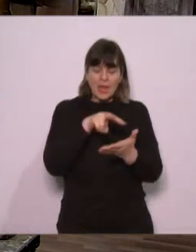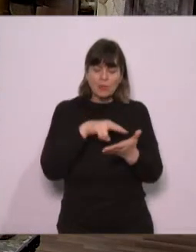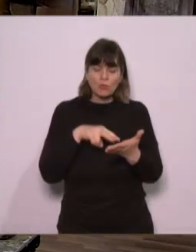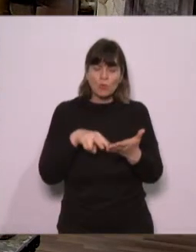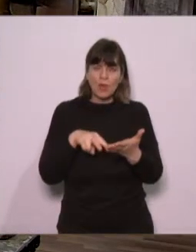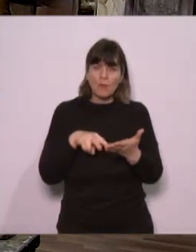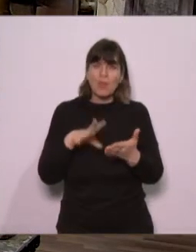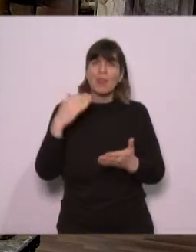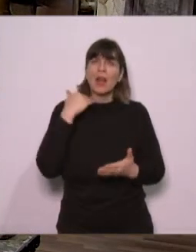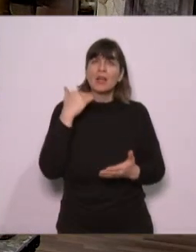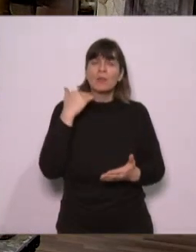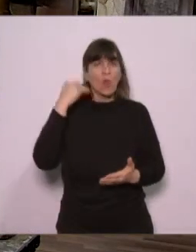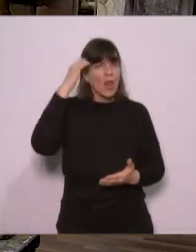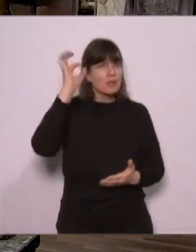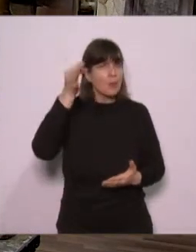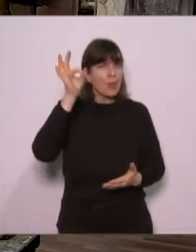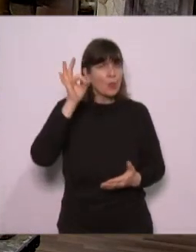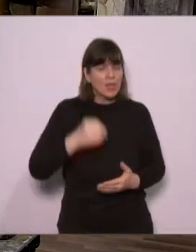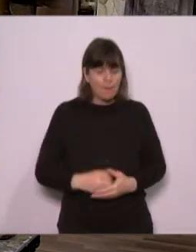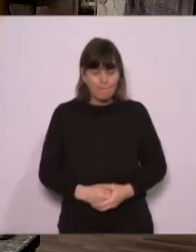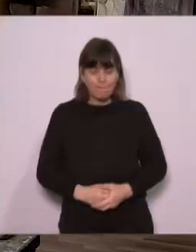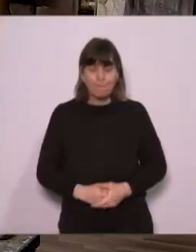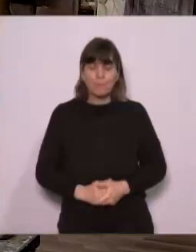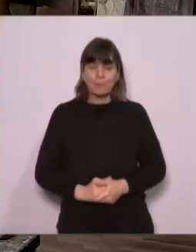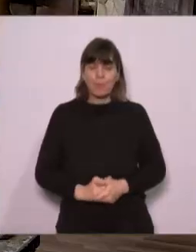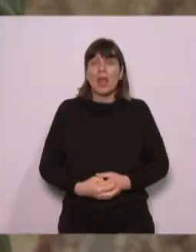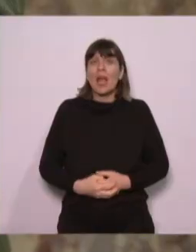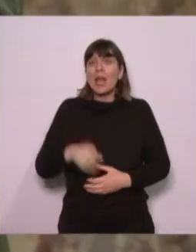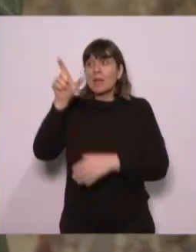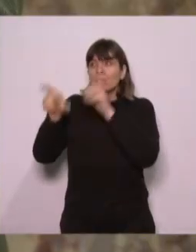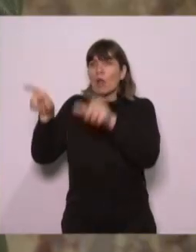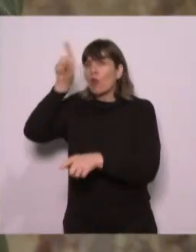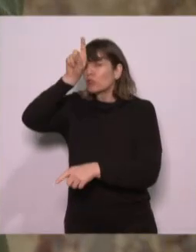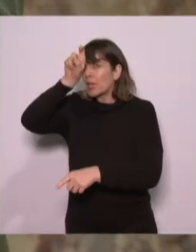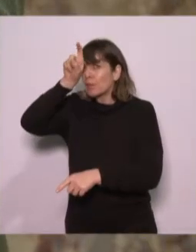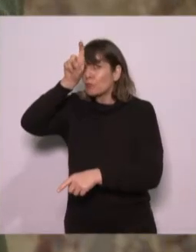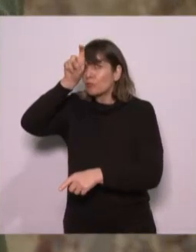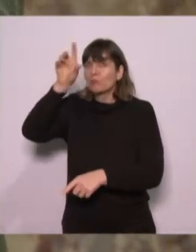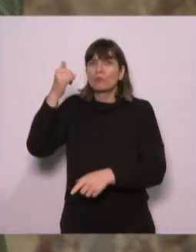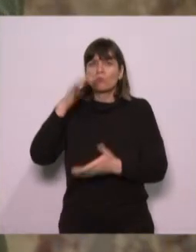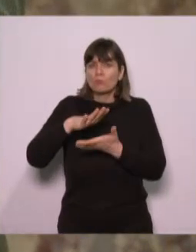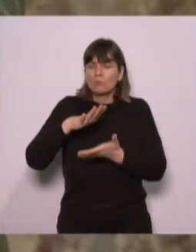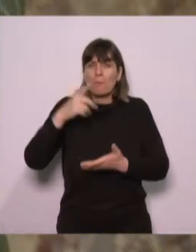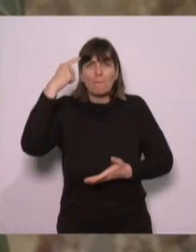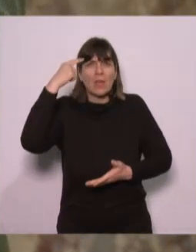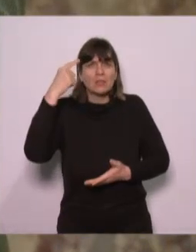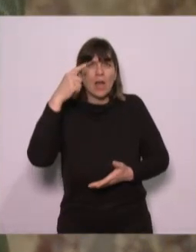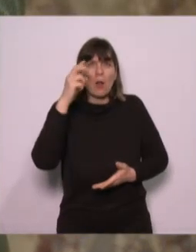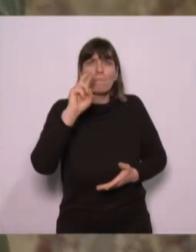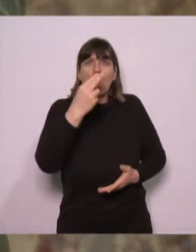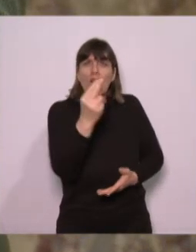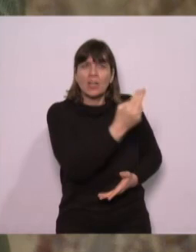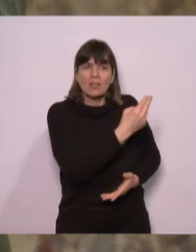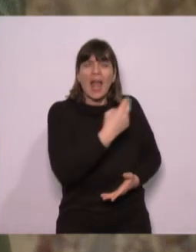Amén. Lectura del Libro de la Sabiduría. Como los egipcios habían resuelto hacer